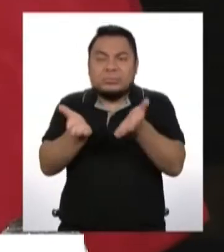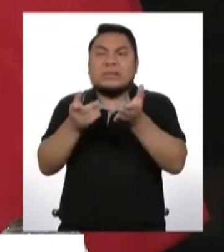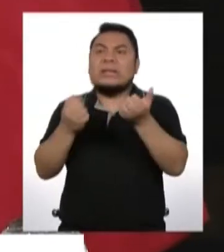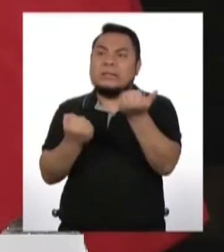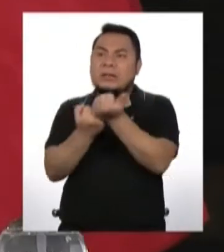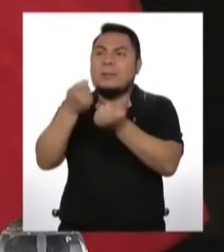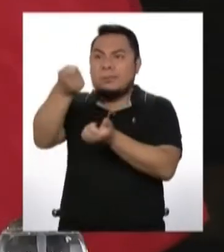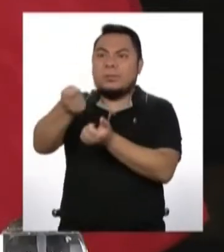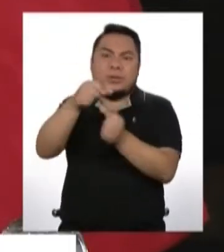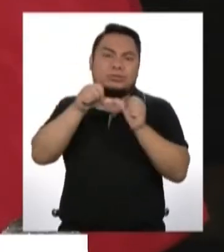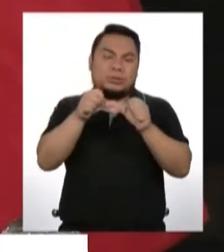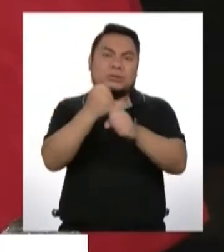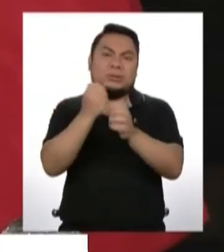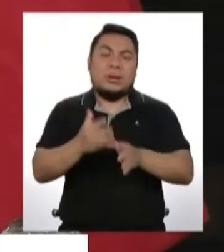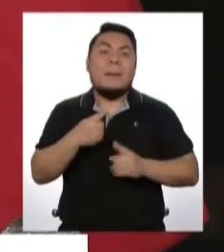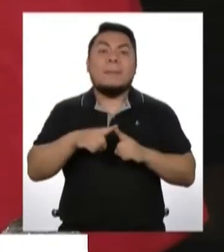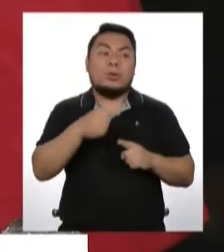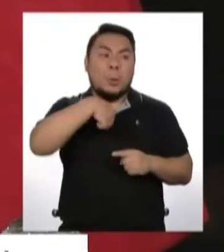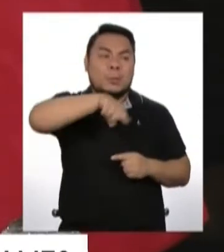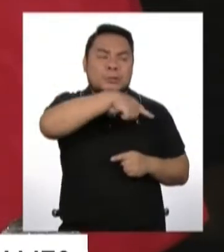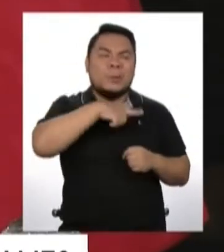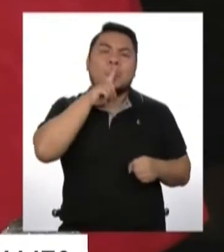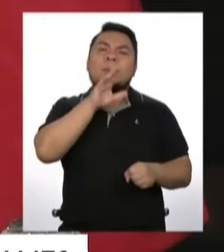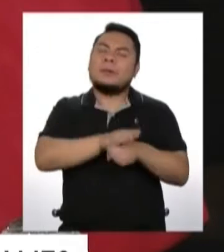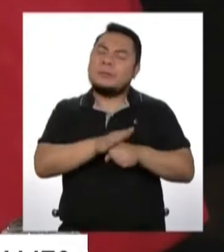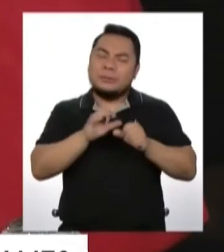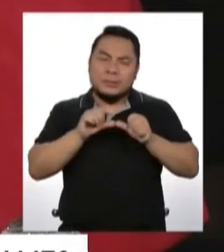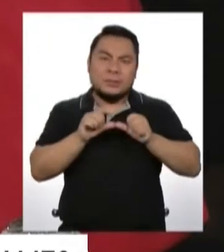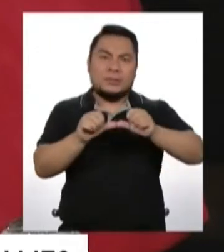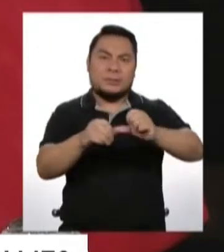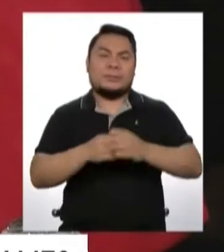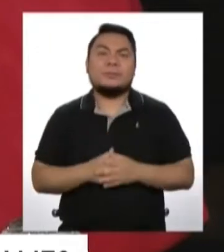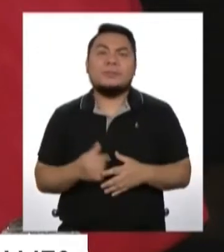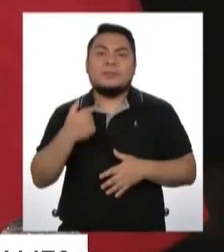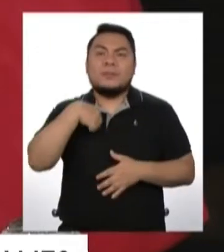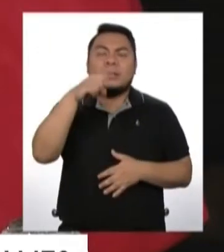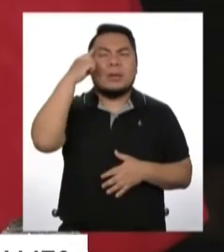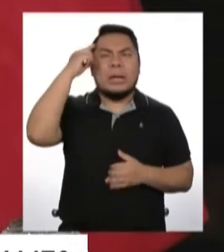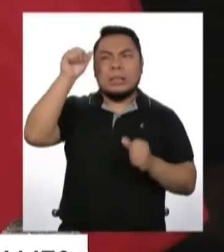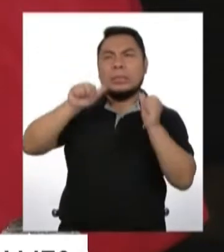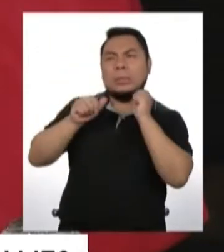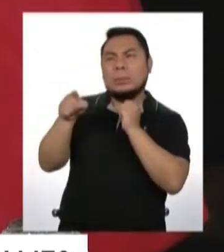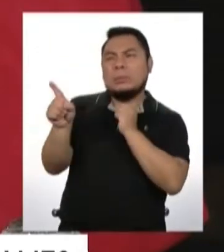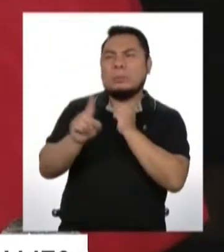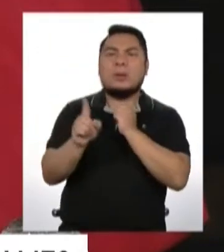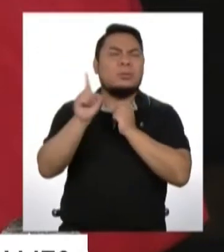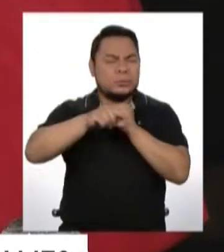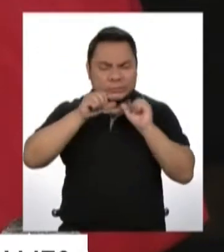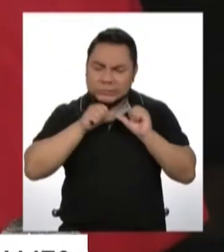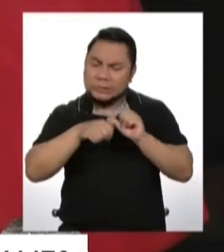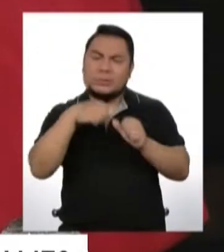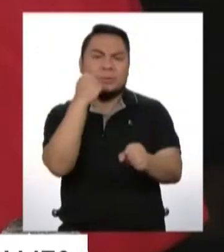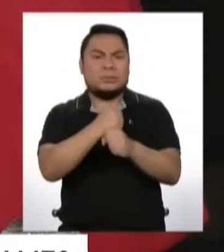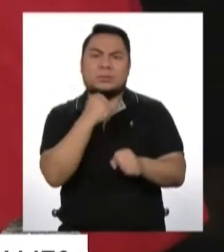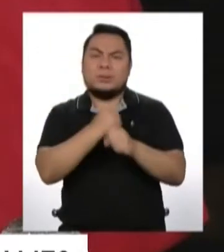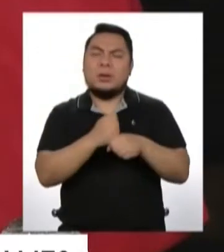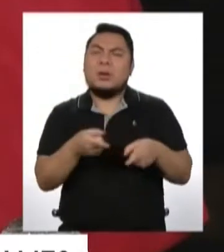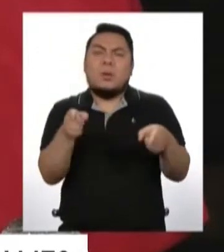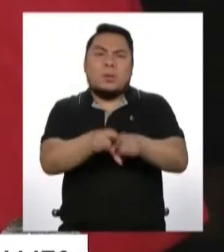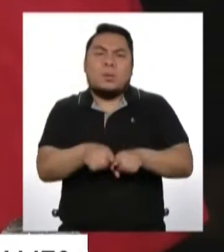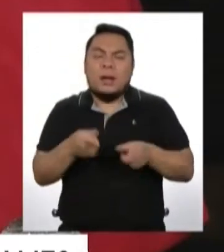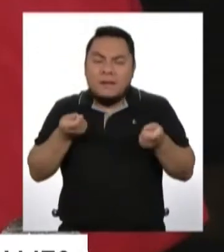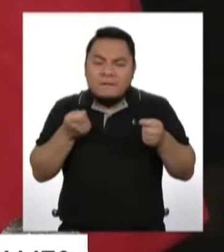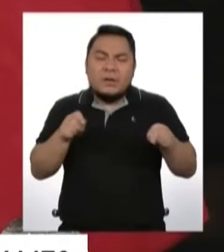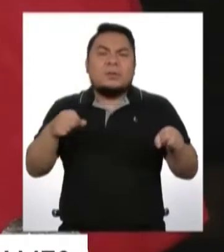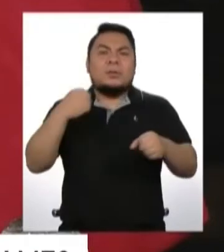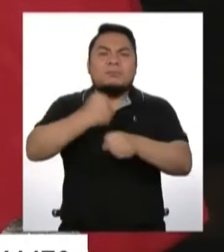compromiso es permanente. O sea, no aflojamos en ningún momento. O sea, seguimos con el mismo